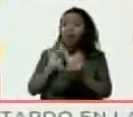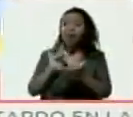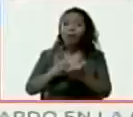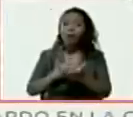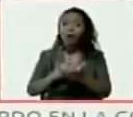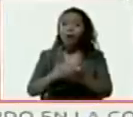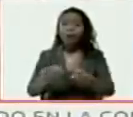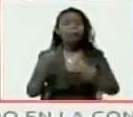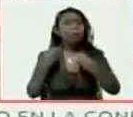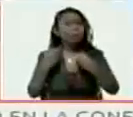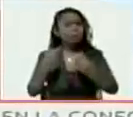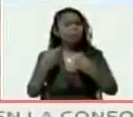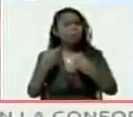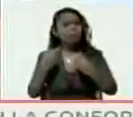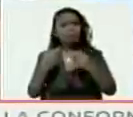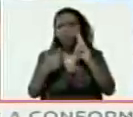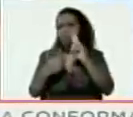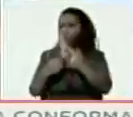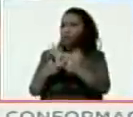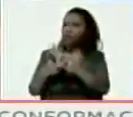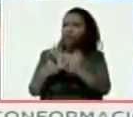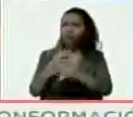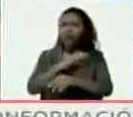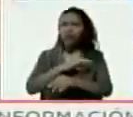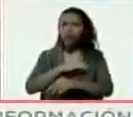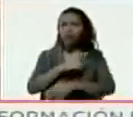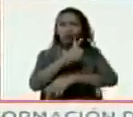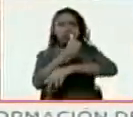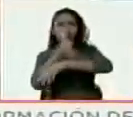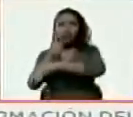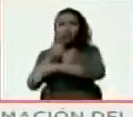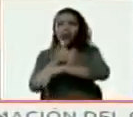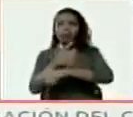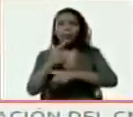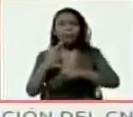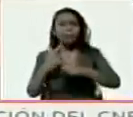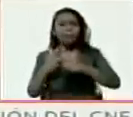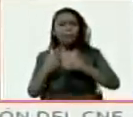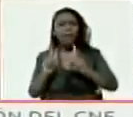para cuando vieron al señor con el arma, pero